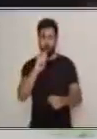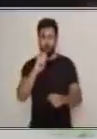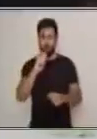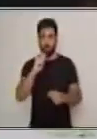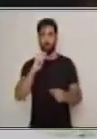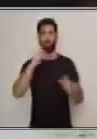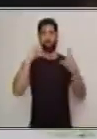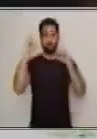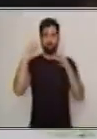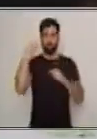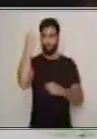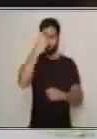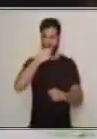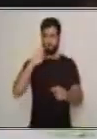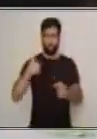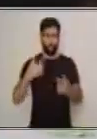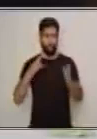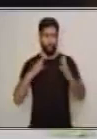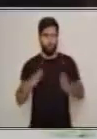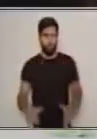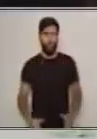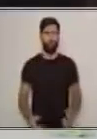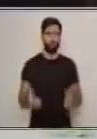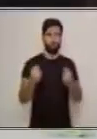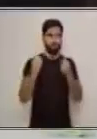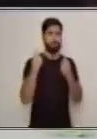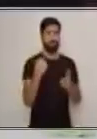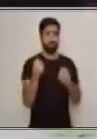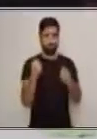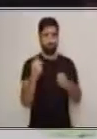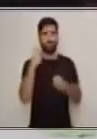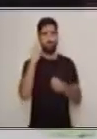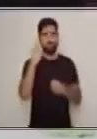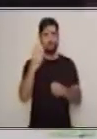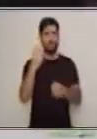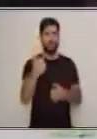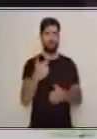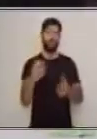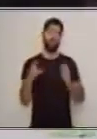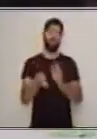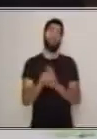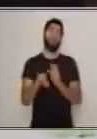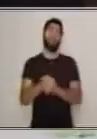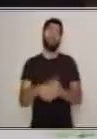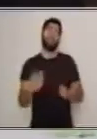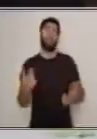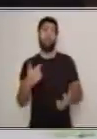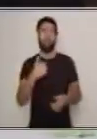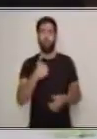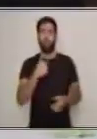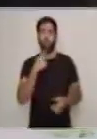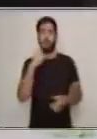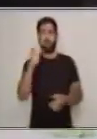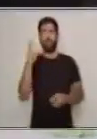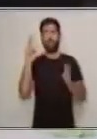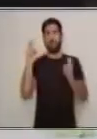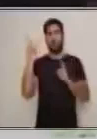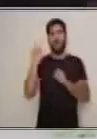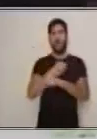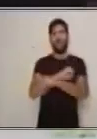voz diferente, algo especial. Como por ejemplo, que yo les esté hablando de la